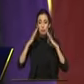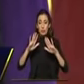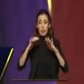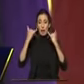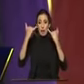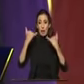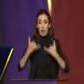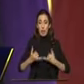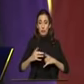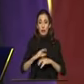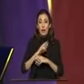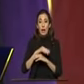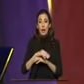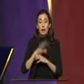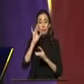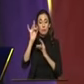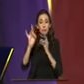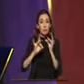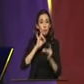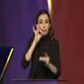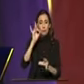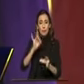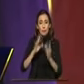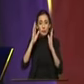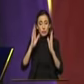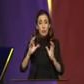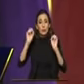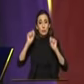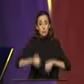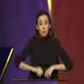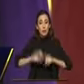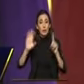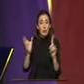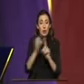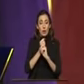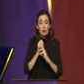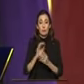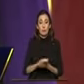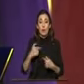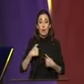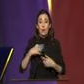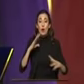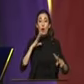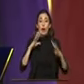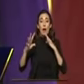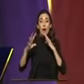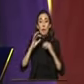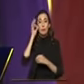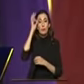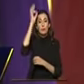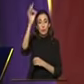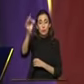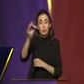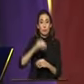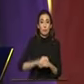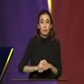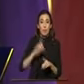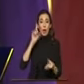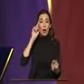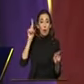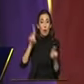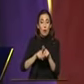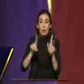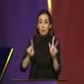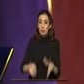ahora debemos perfeccionarlos. Compatriotas, dije que ahora hablemos de futuro. El gran acuerdo ha